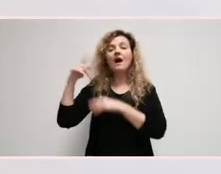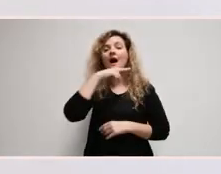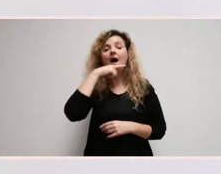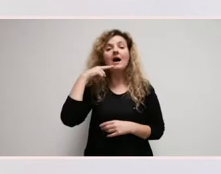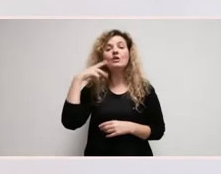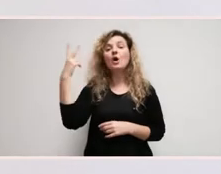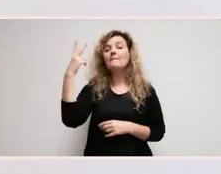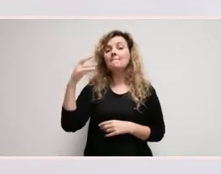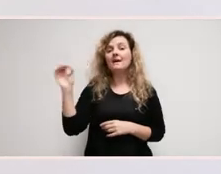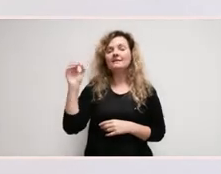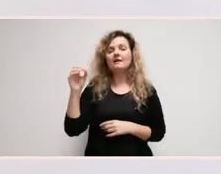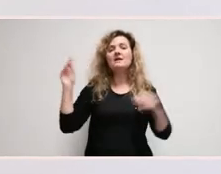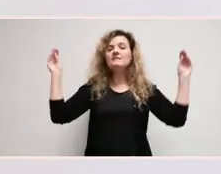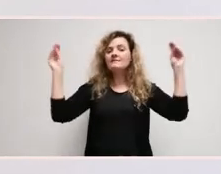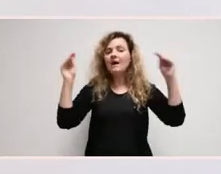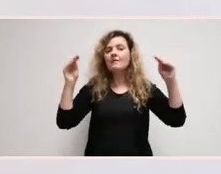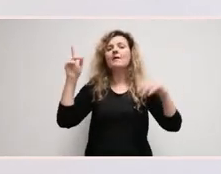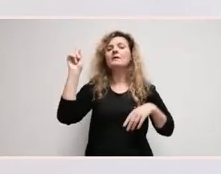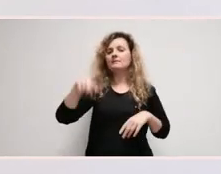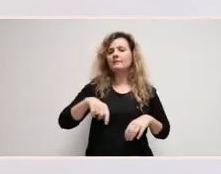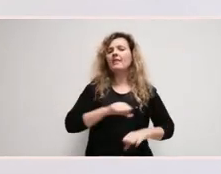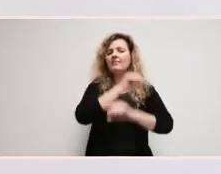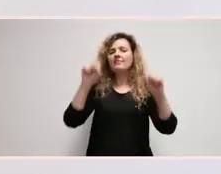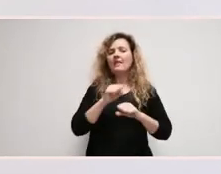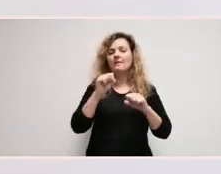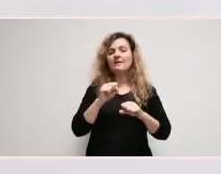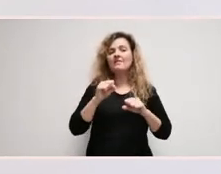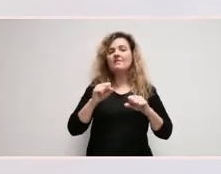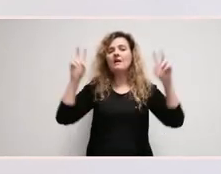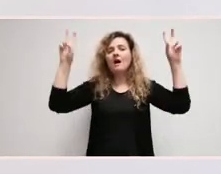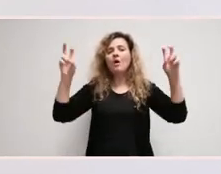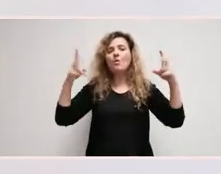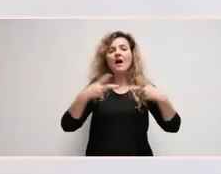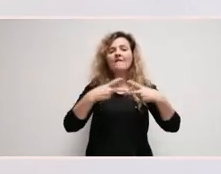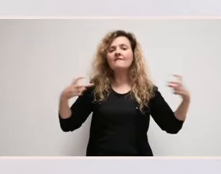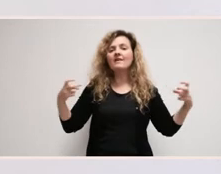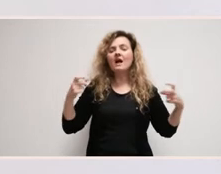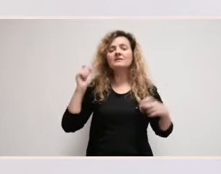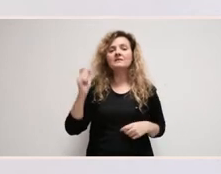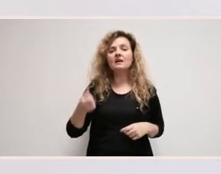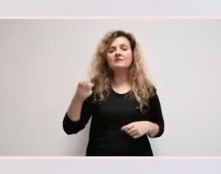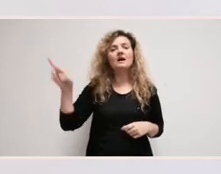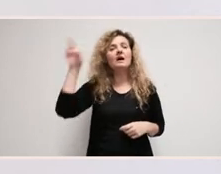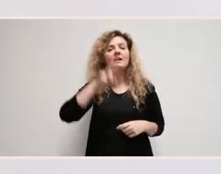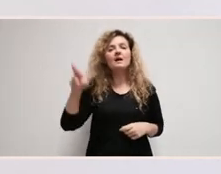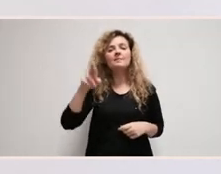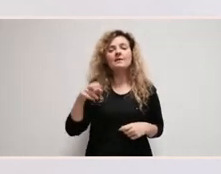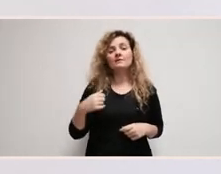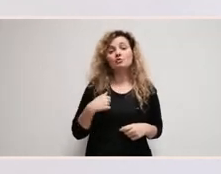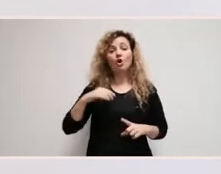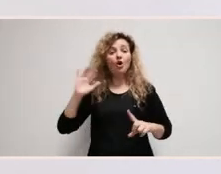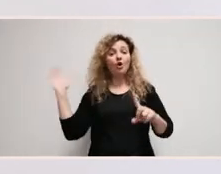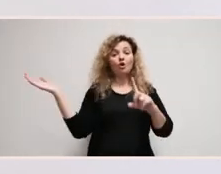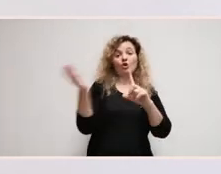20 proclamaba, defendía con una frase que repetía, ¿no? Que decía, cuando eu